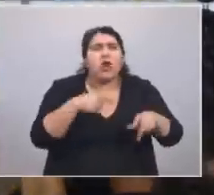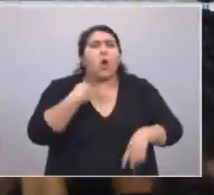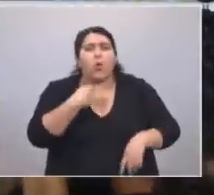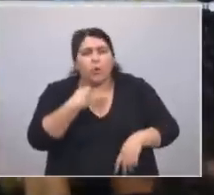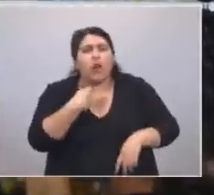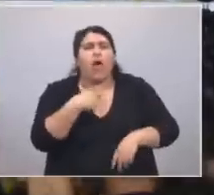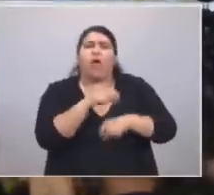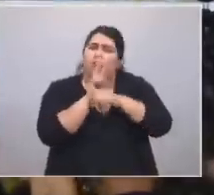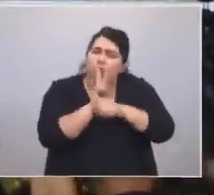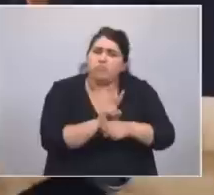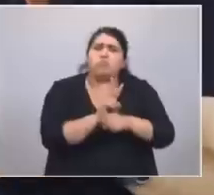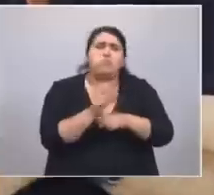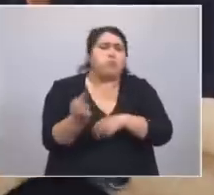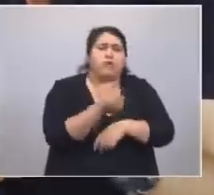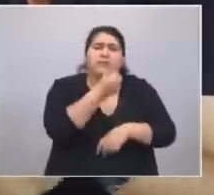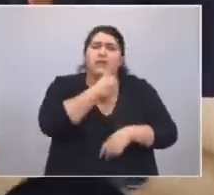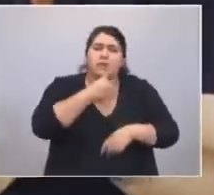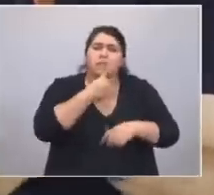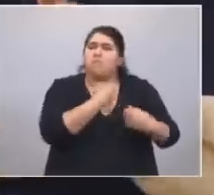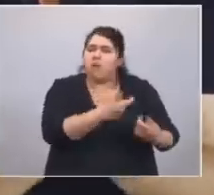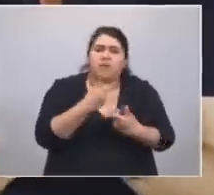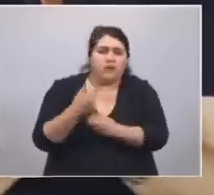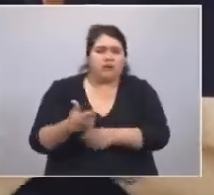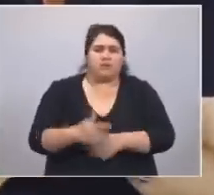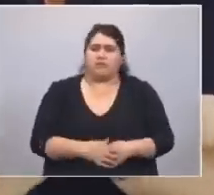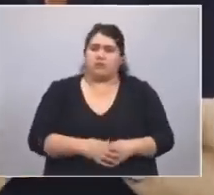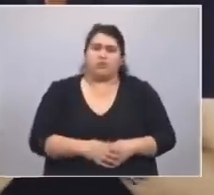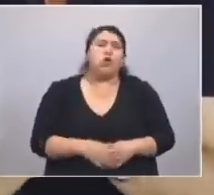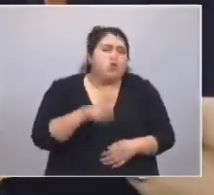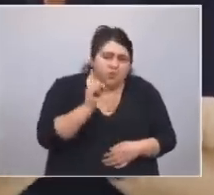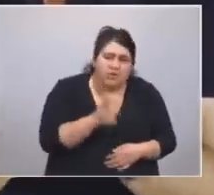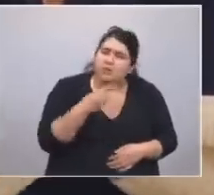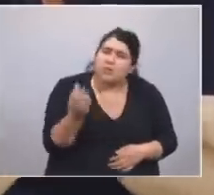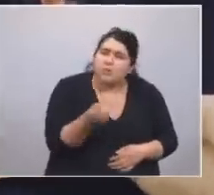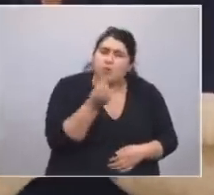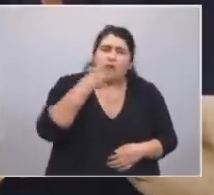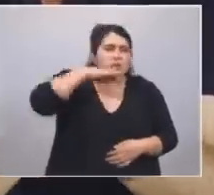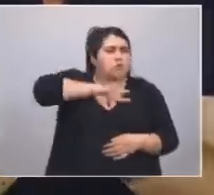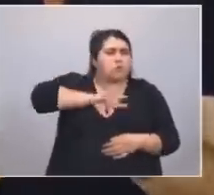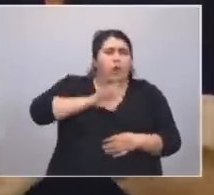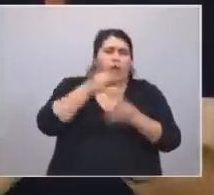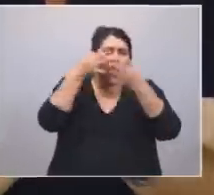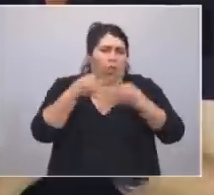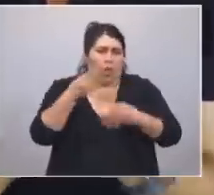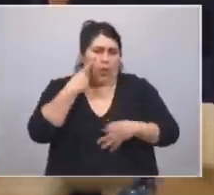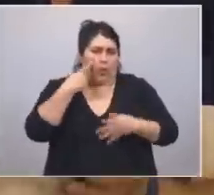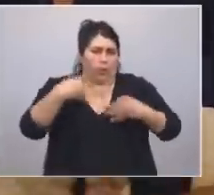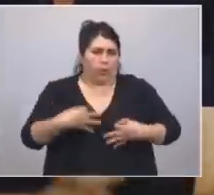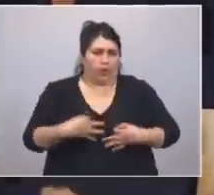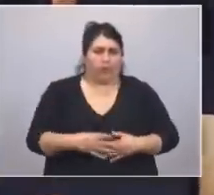tengan protección de medicamentos, pero que además tengan un mejor ingreso.